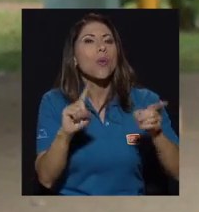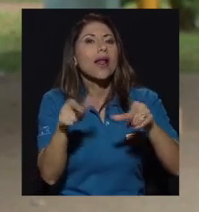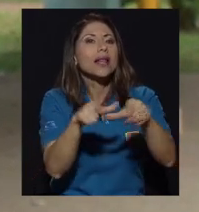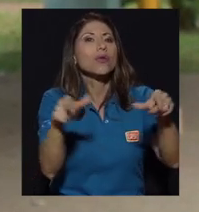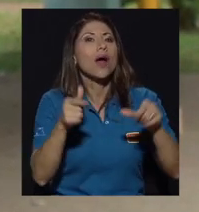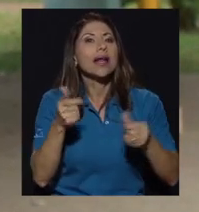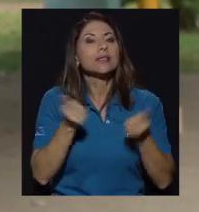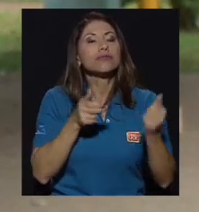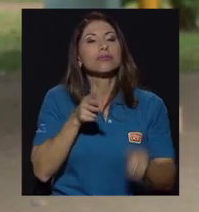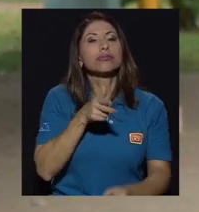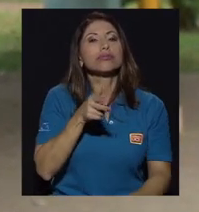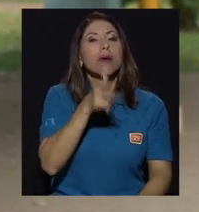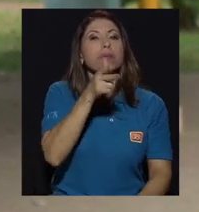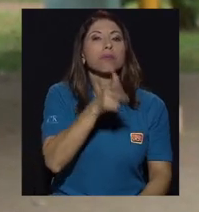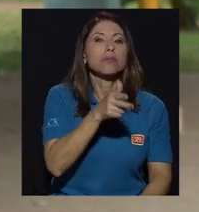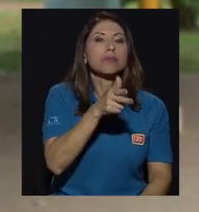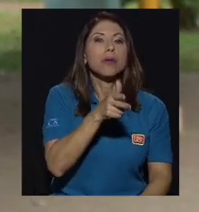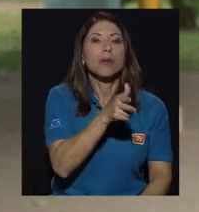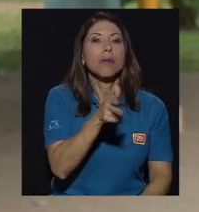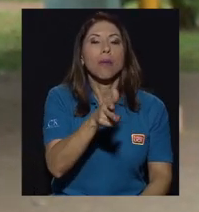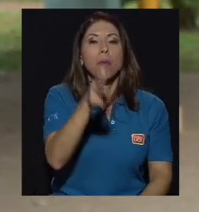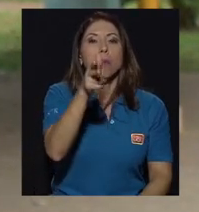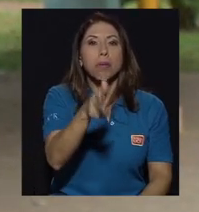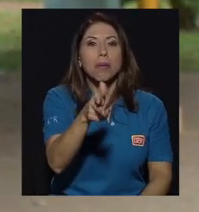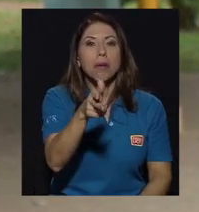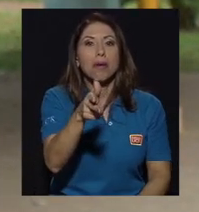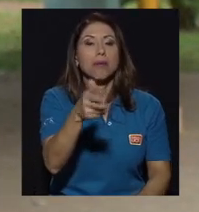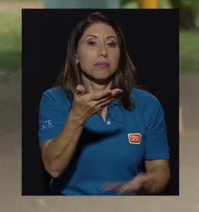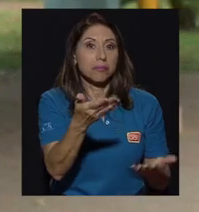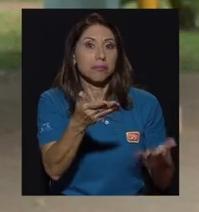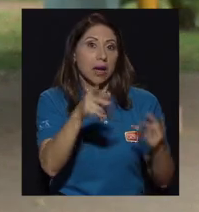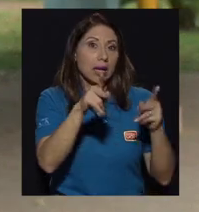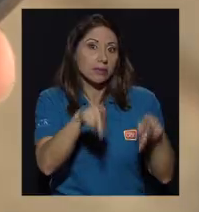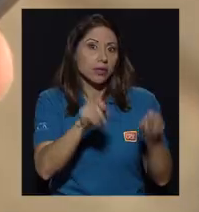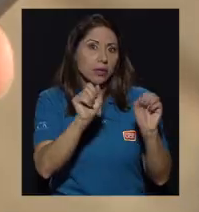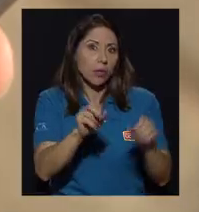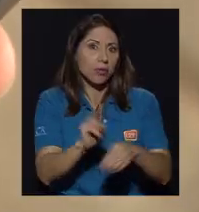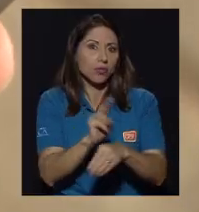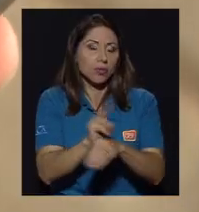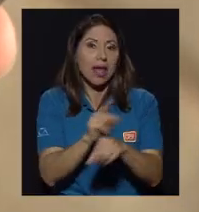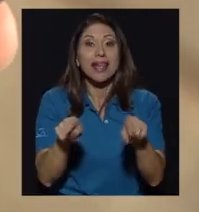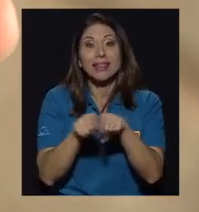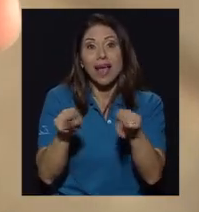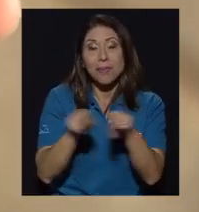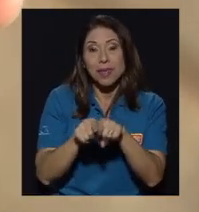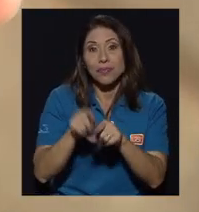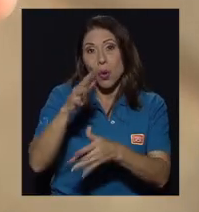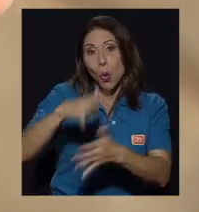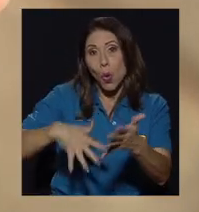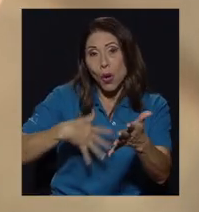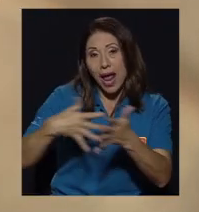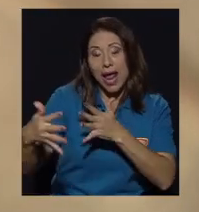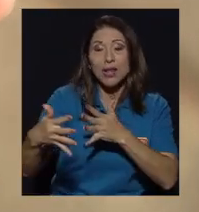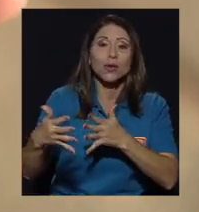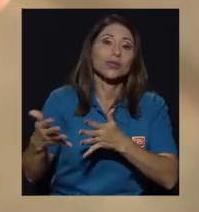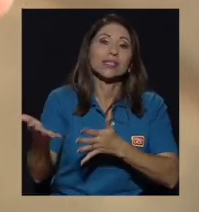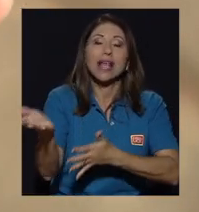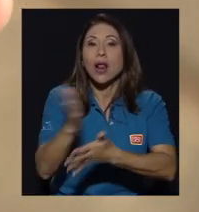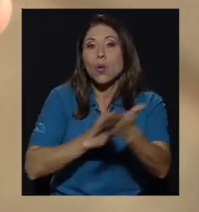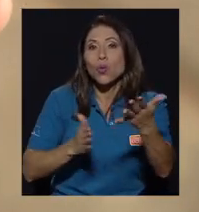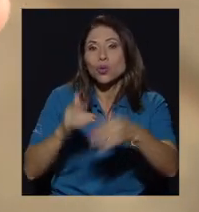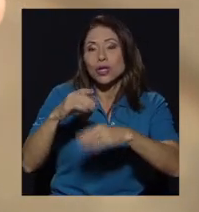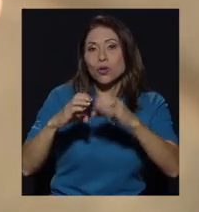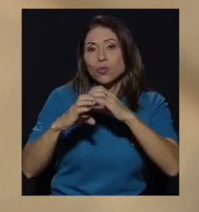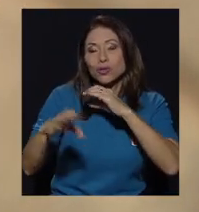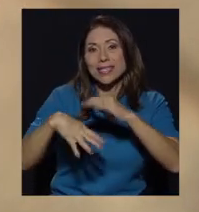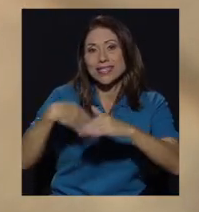universidad se detiene para recoger estudiantes o dejarlos. Y por último, también tiene los horarios de los sábados para algunos de los buses externos de